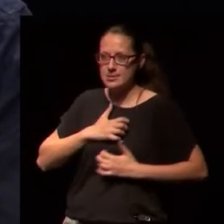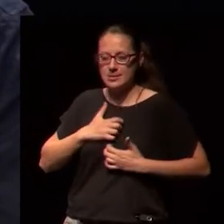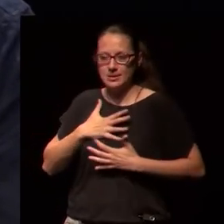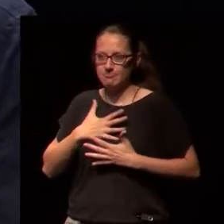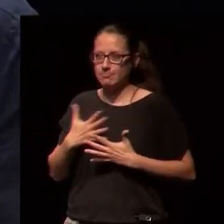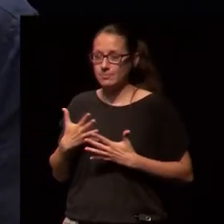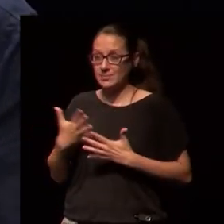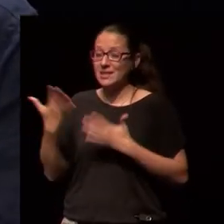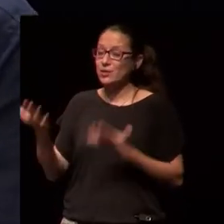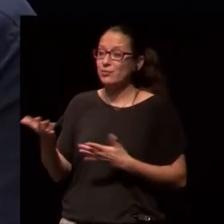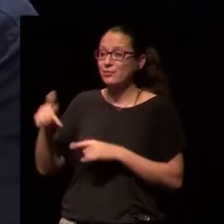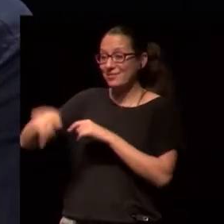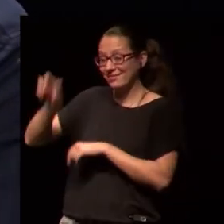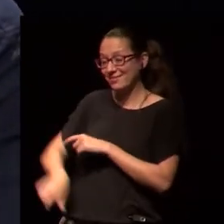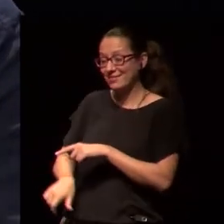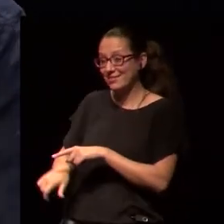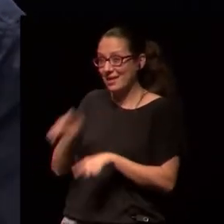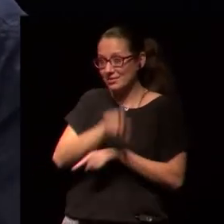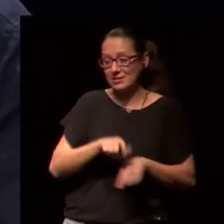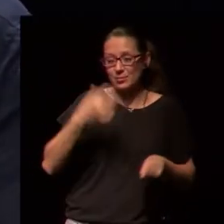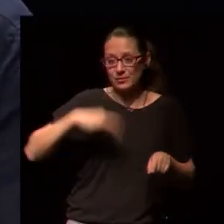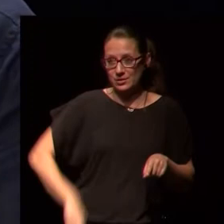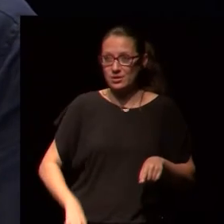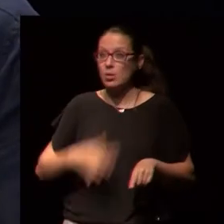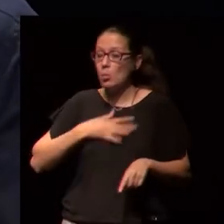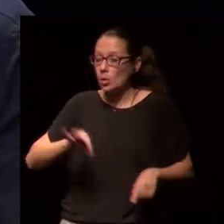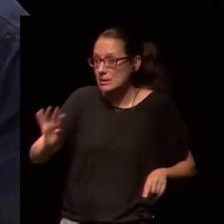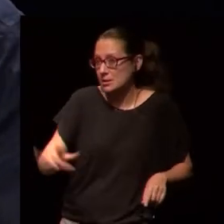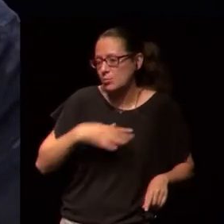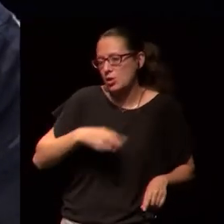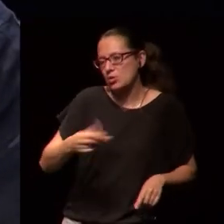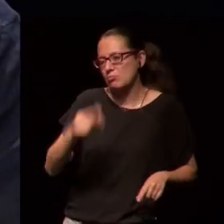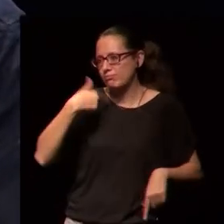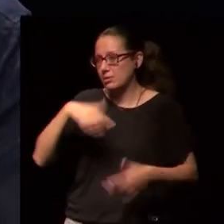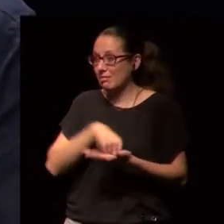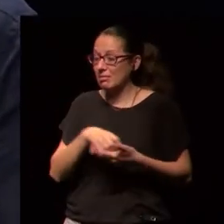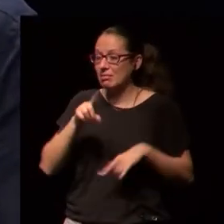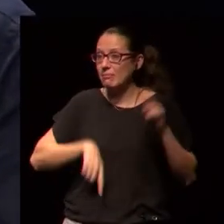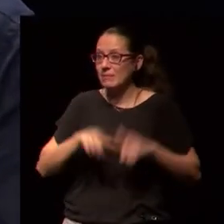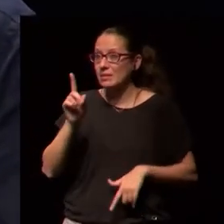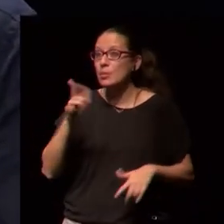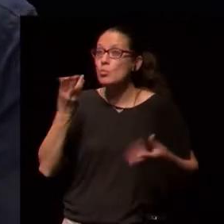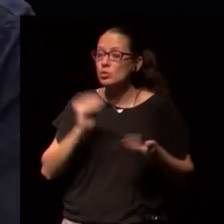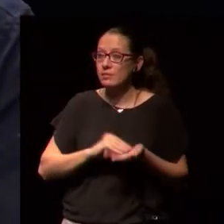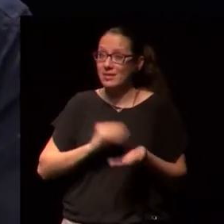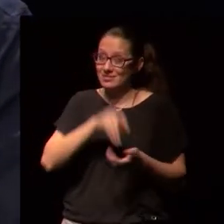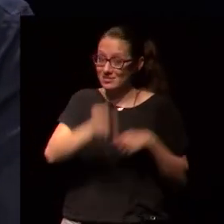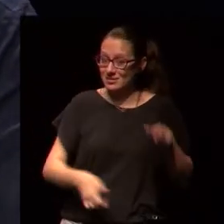algo que les agarra. Así que el artista profesional, a lo mejor sí, a lo mejor no, pero muchas veces